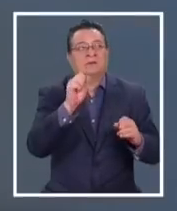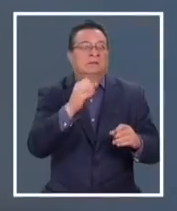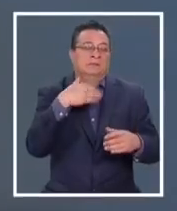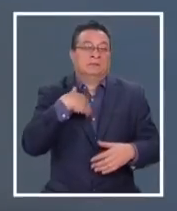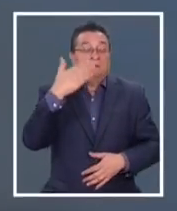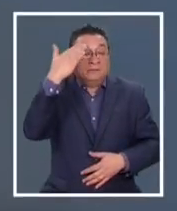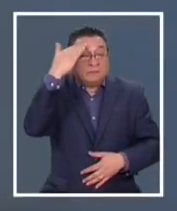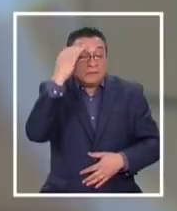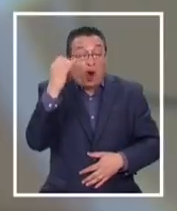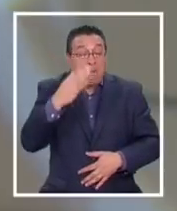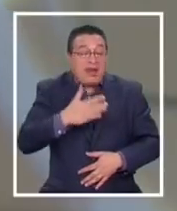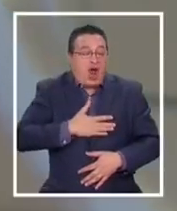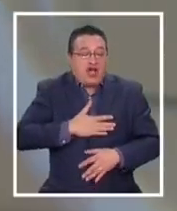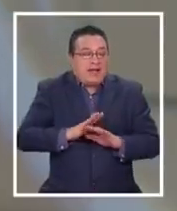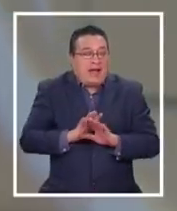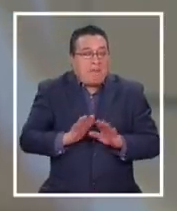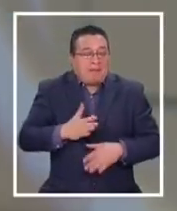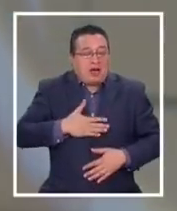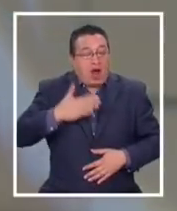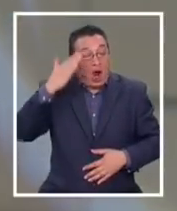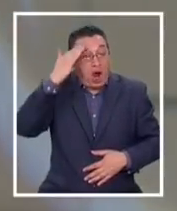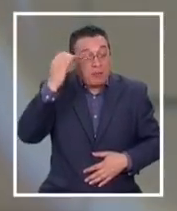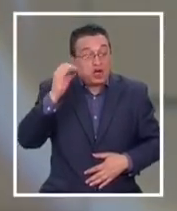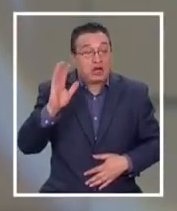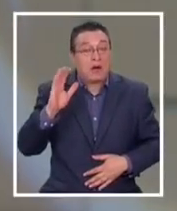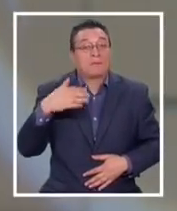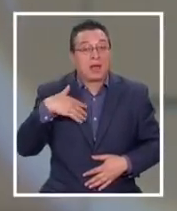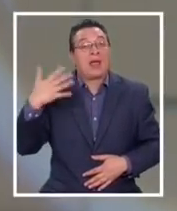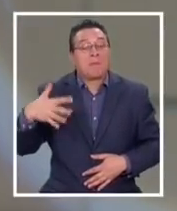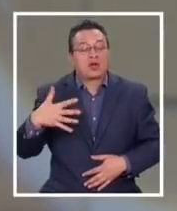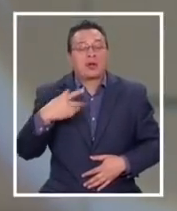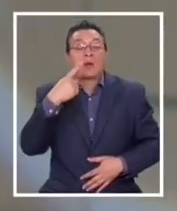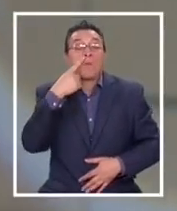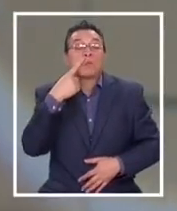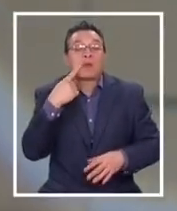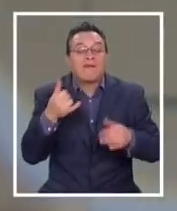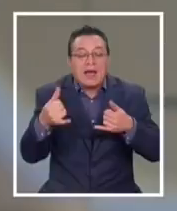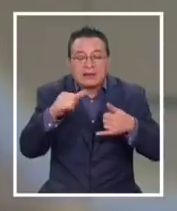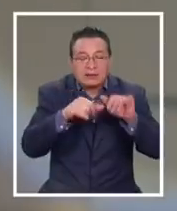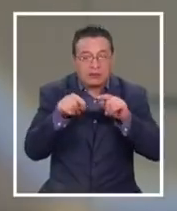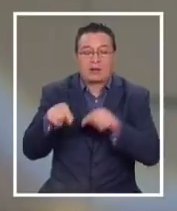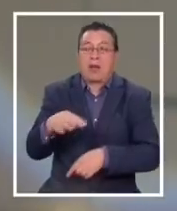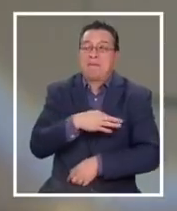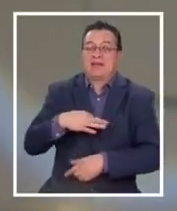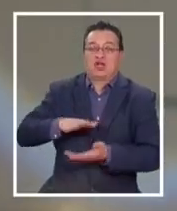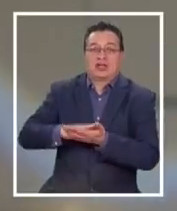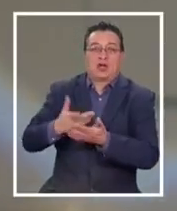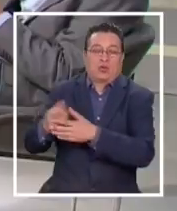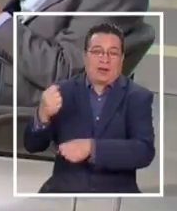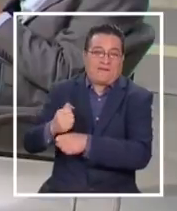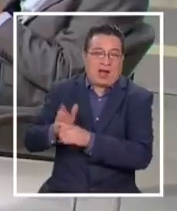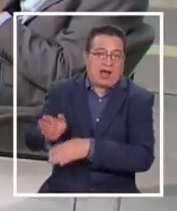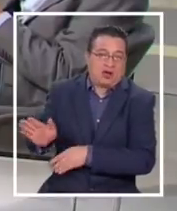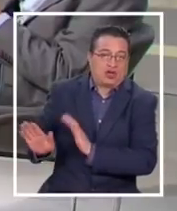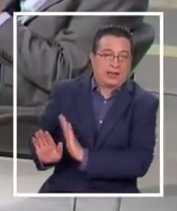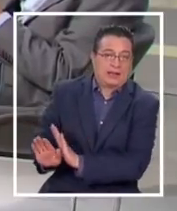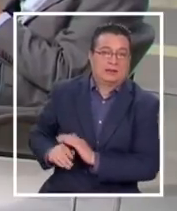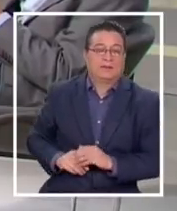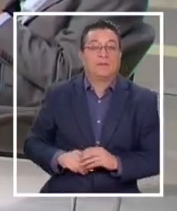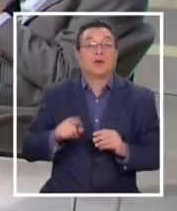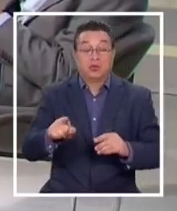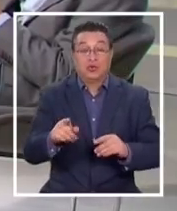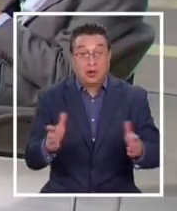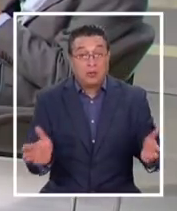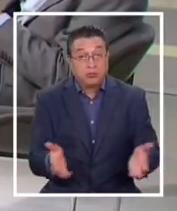darles mi opinión, pero no es más que eso, es una opinión. Yo creo que lo importante es la evidencia científica y en eso está trabajando el Ministerio de Salud. ¿Usted daría incentivos para que aumente